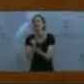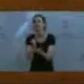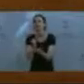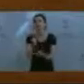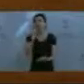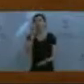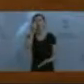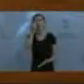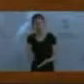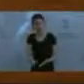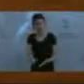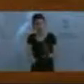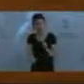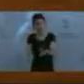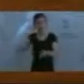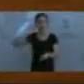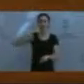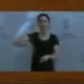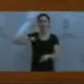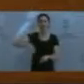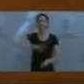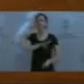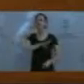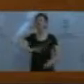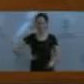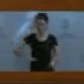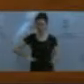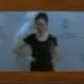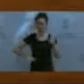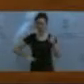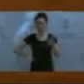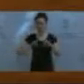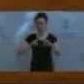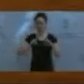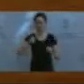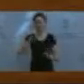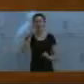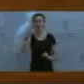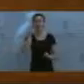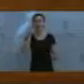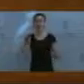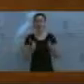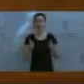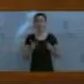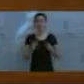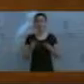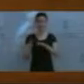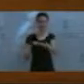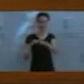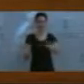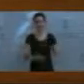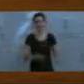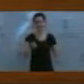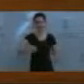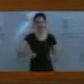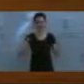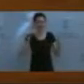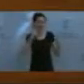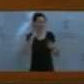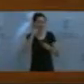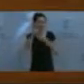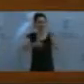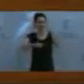Javier Fernández, presidente de momento de los asturianos. Pero es que verán ustedes, aquí se han dicho muchas